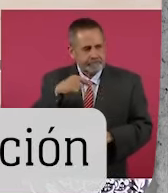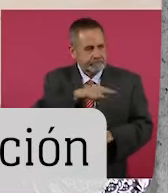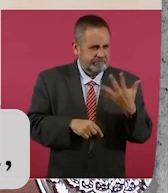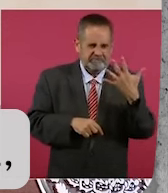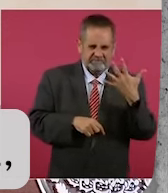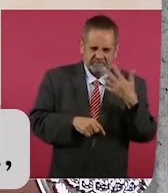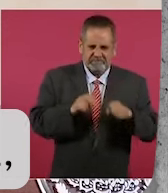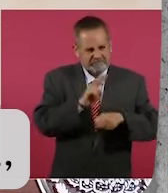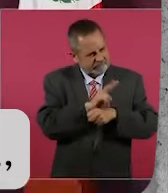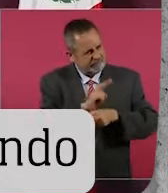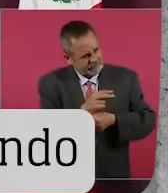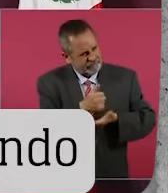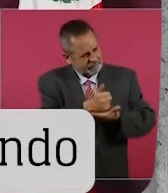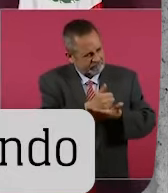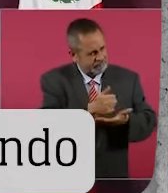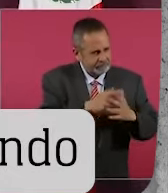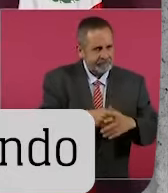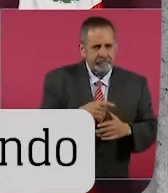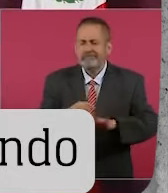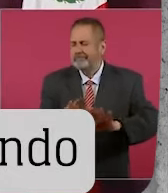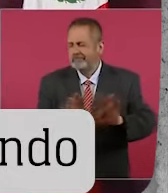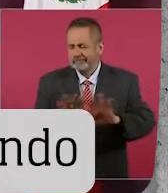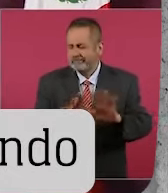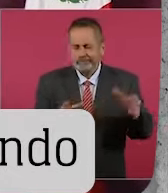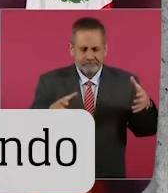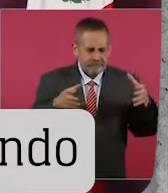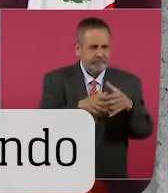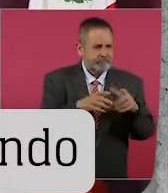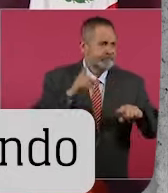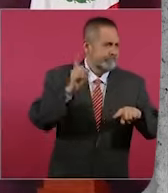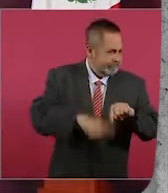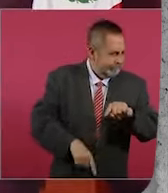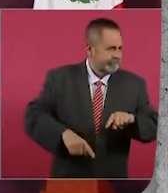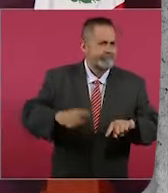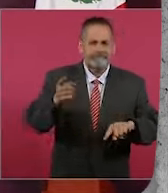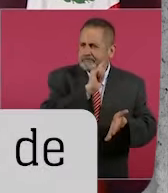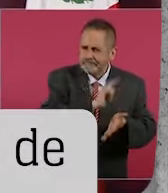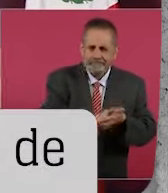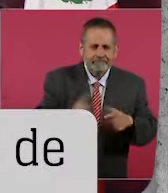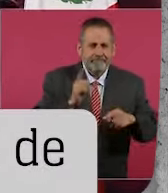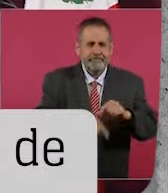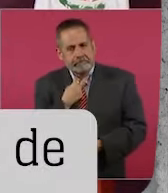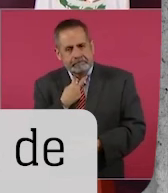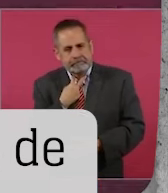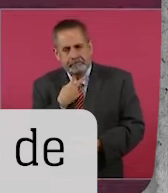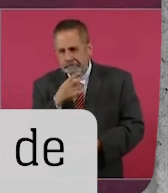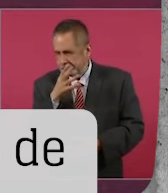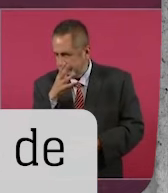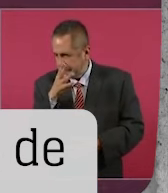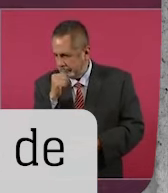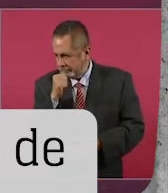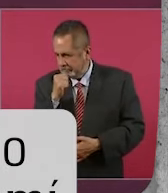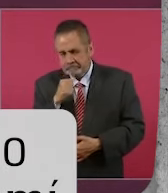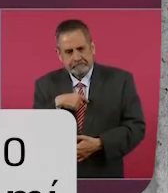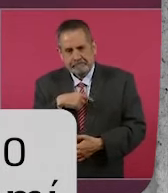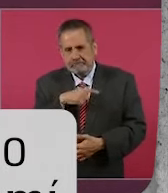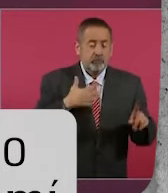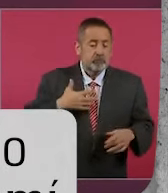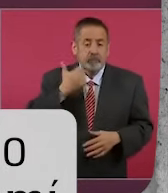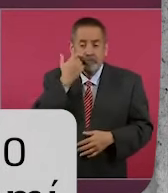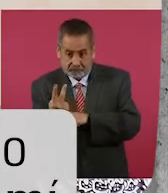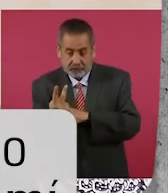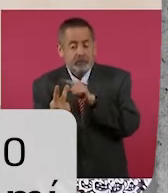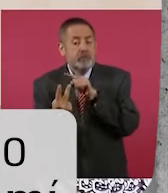la corrupción en el Poder Judicial, el nepotismo, ir limpiando el Poder Judicial. Pues no pude, porque de los 4 que